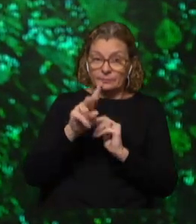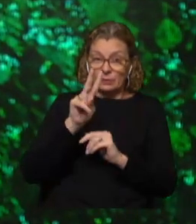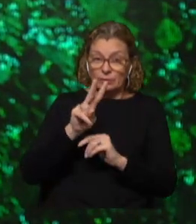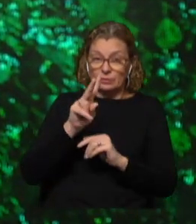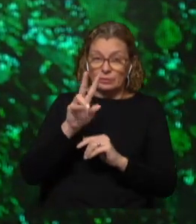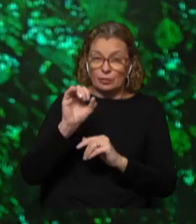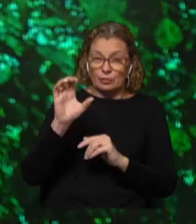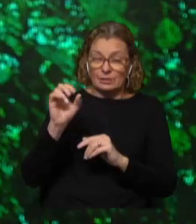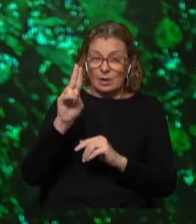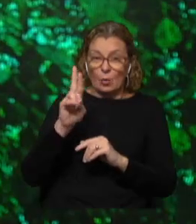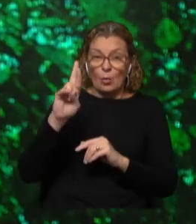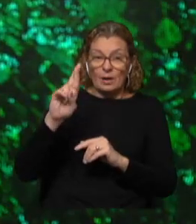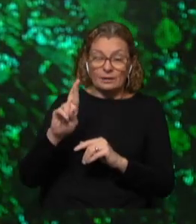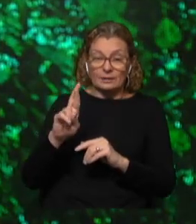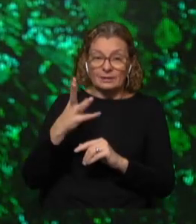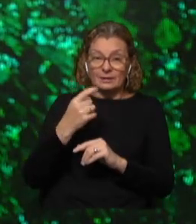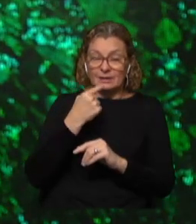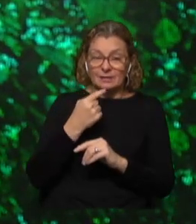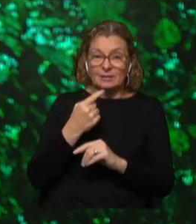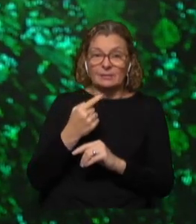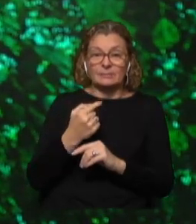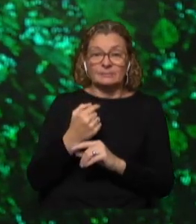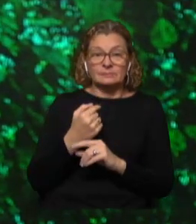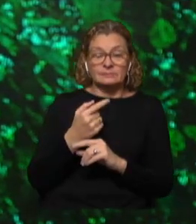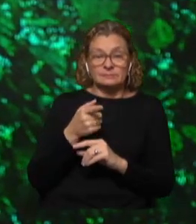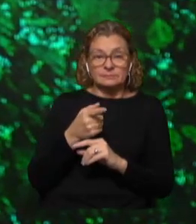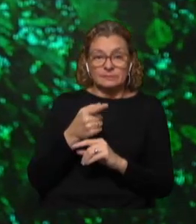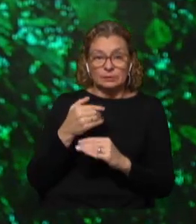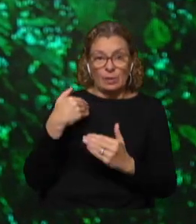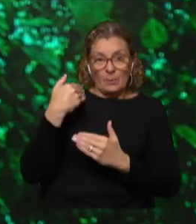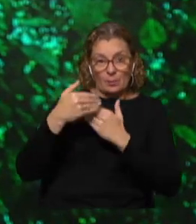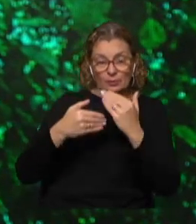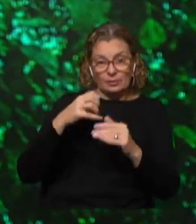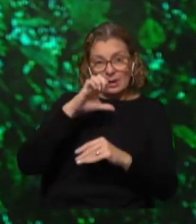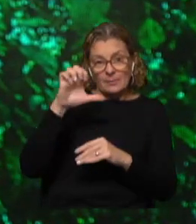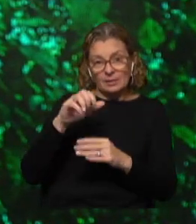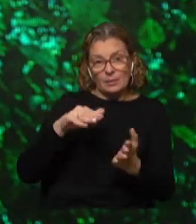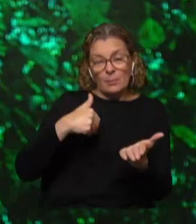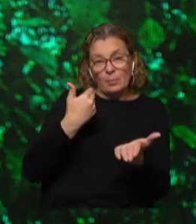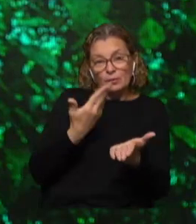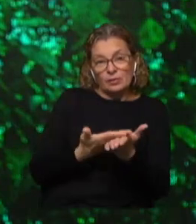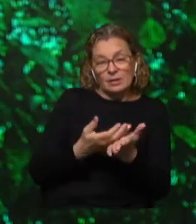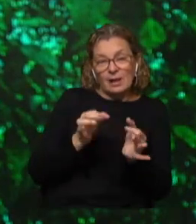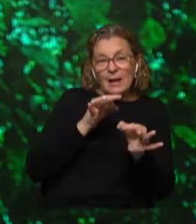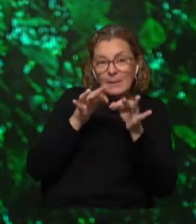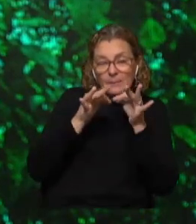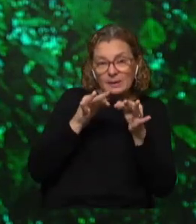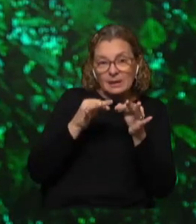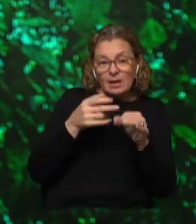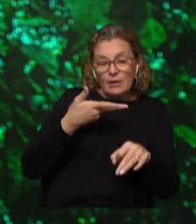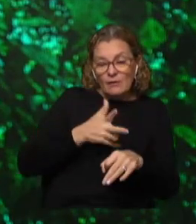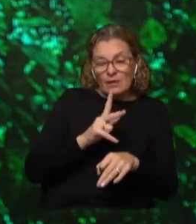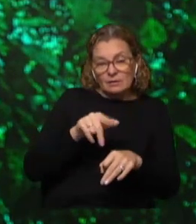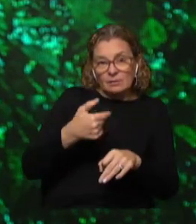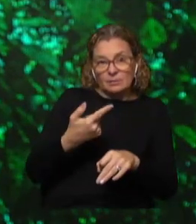200 unidades reajustables. Y vale también destacar que esto está en proceso. La empresa luego presenta los descargos y hay un plazo para hacer